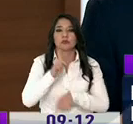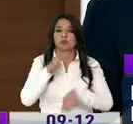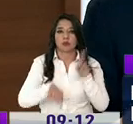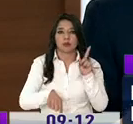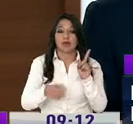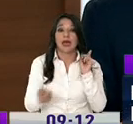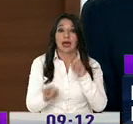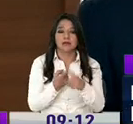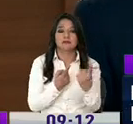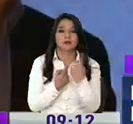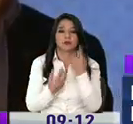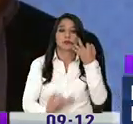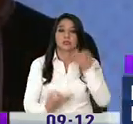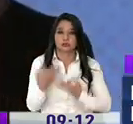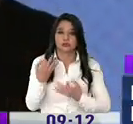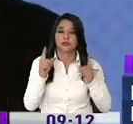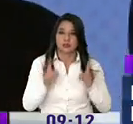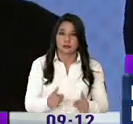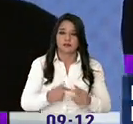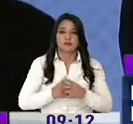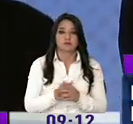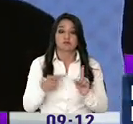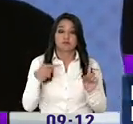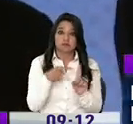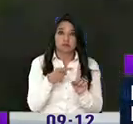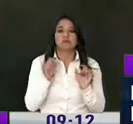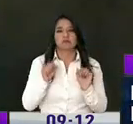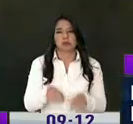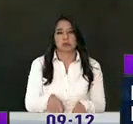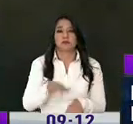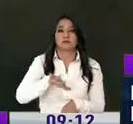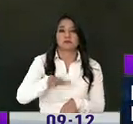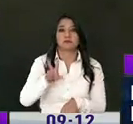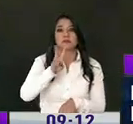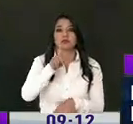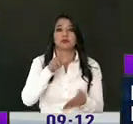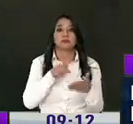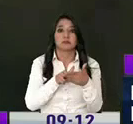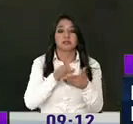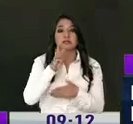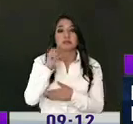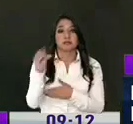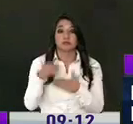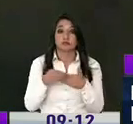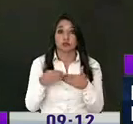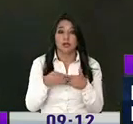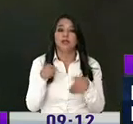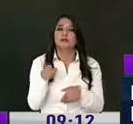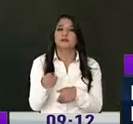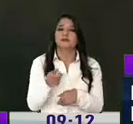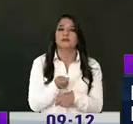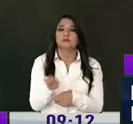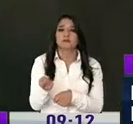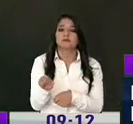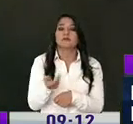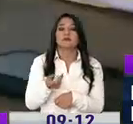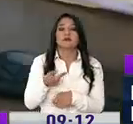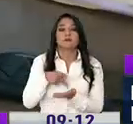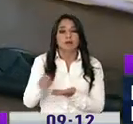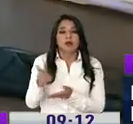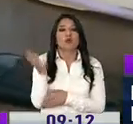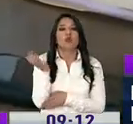se presente a un juzgamiento. Sin embargo, González sí logró que alrededor de $21,640 correspondientes a su pensión